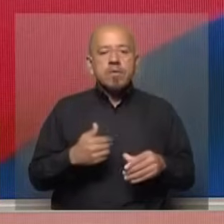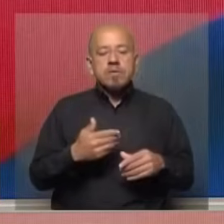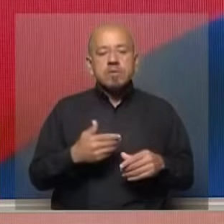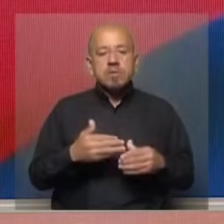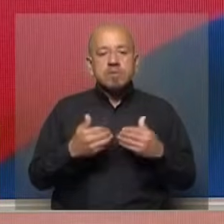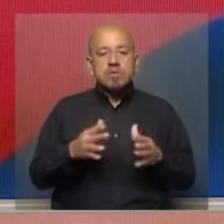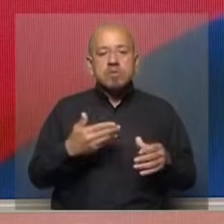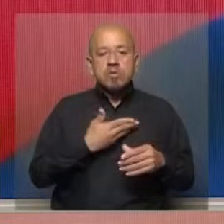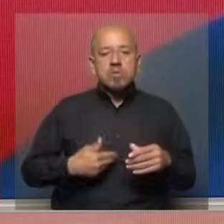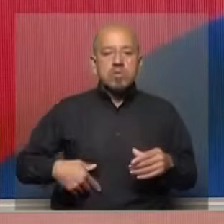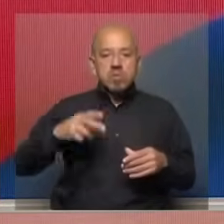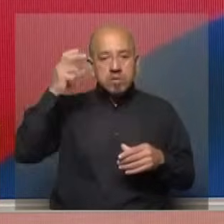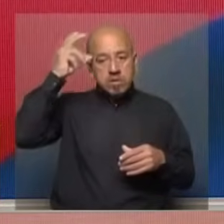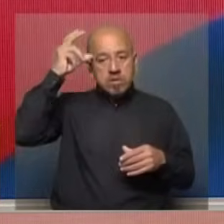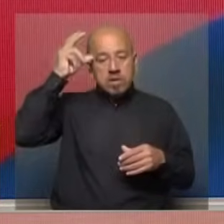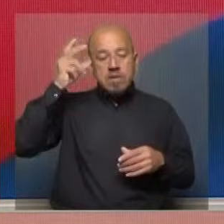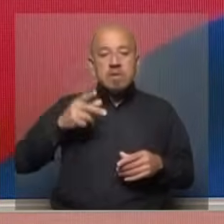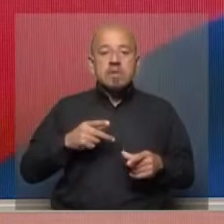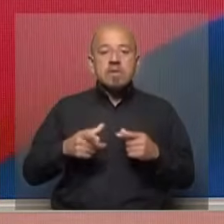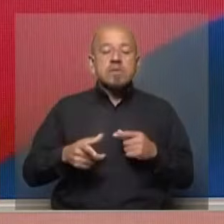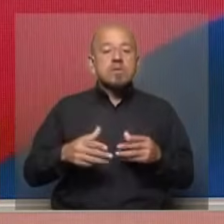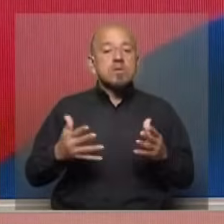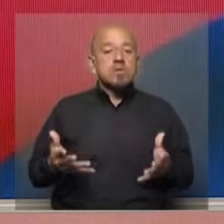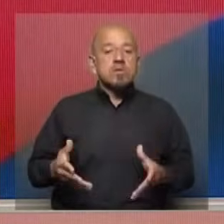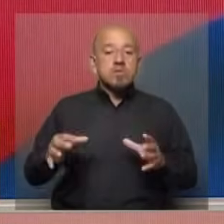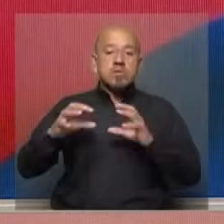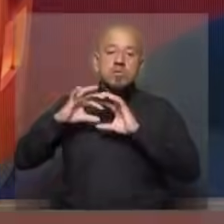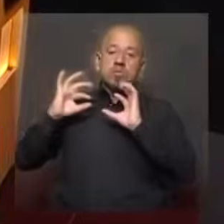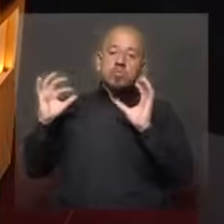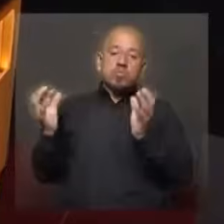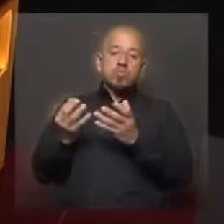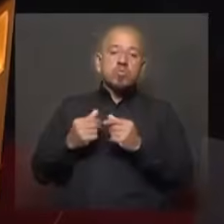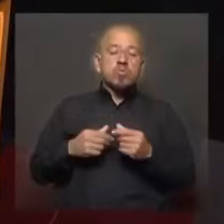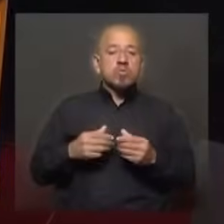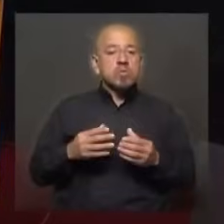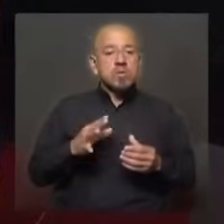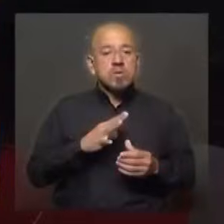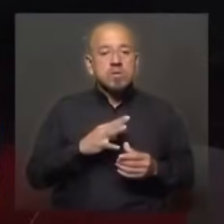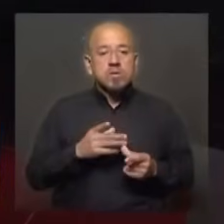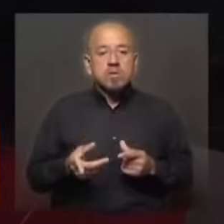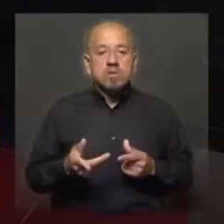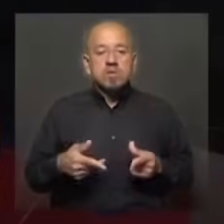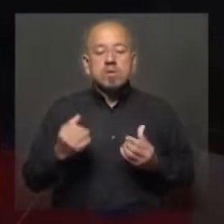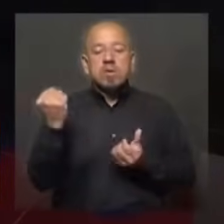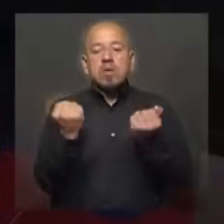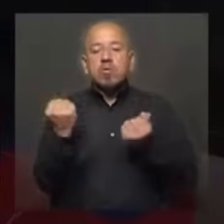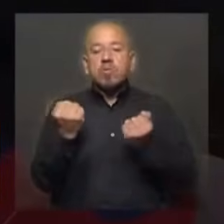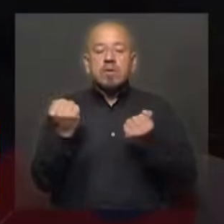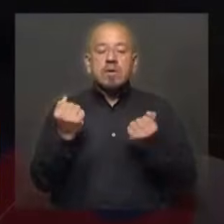del que formé parte, y un mundo que está inmerso en la economía